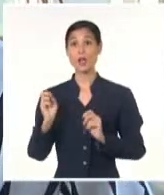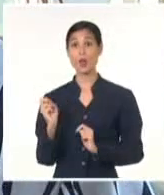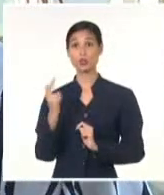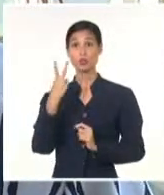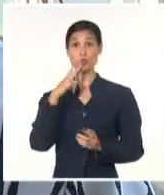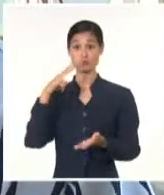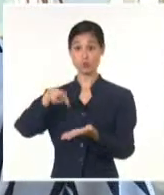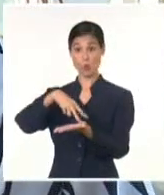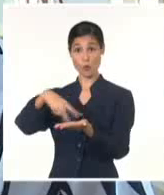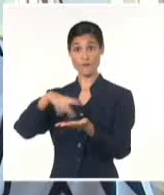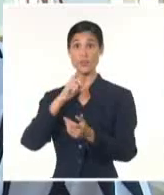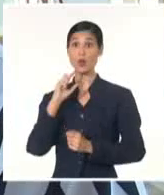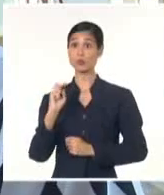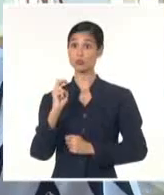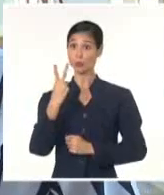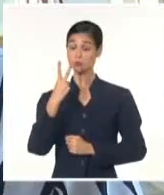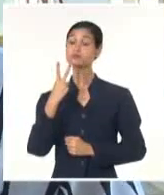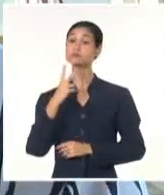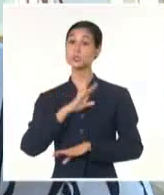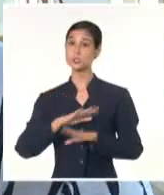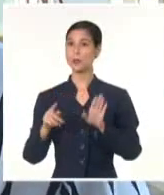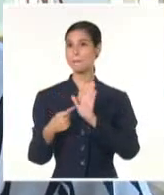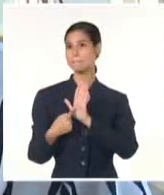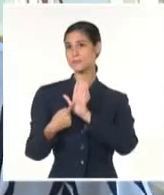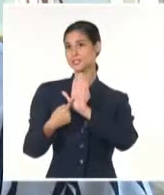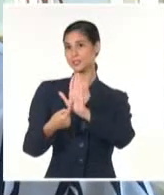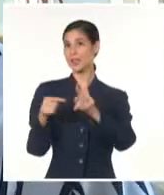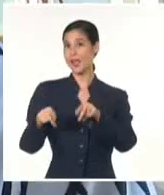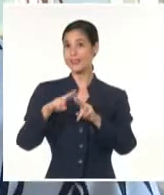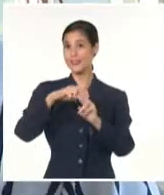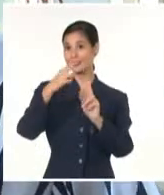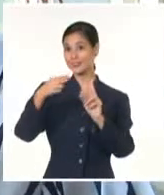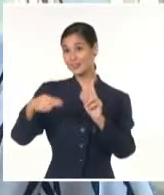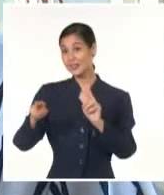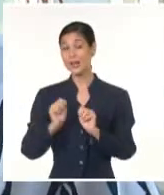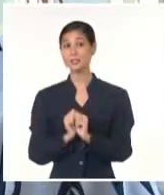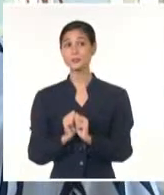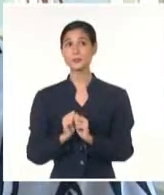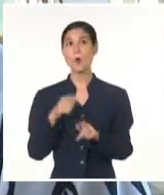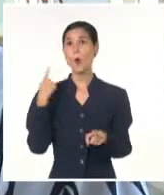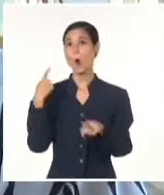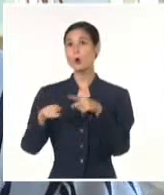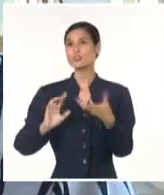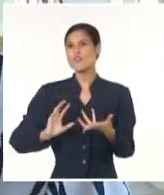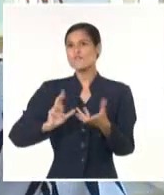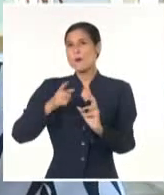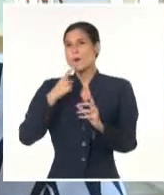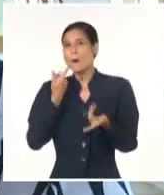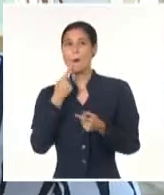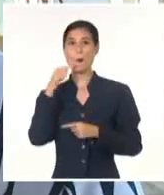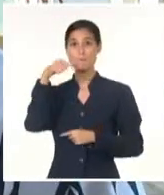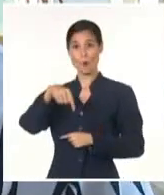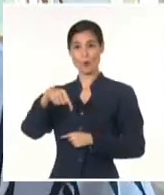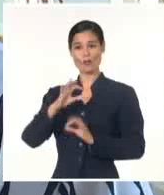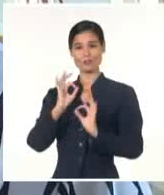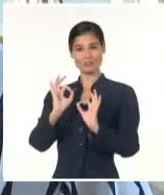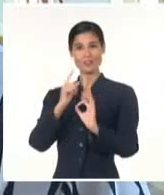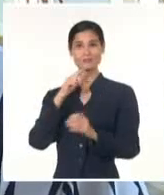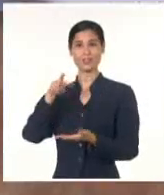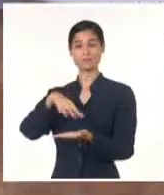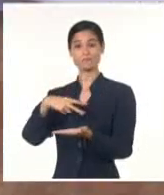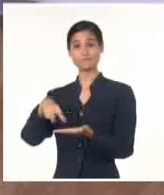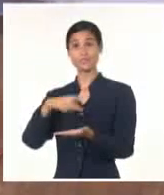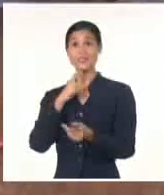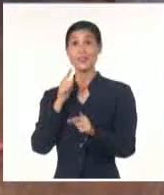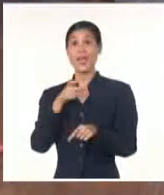Bernal, con música de Saint-Saëns, sobre una versión más contemporánea sobre la muerte del